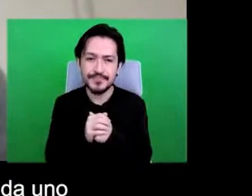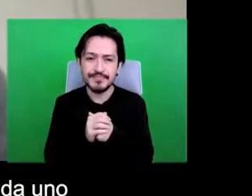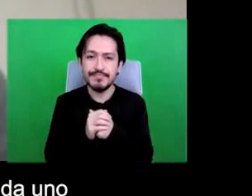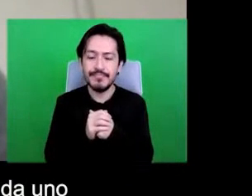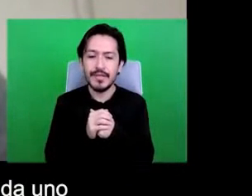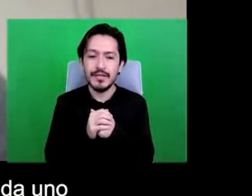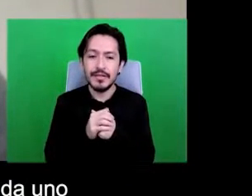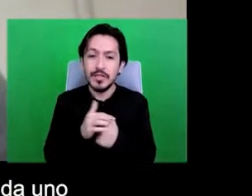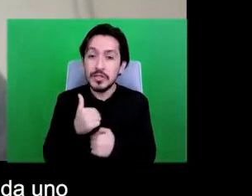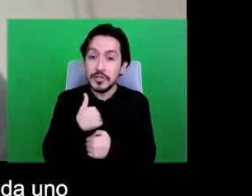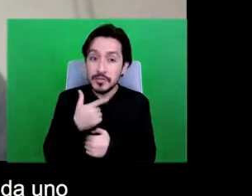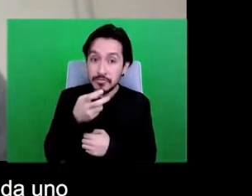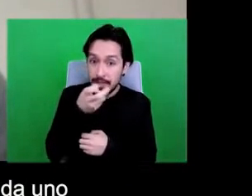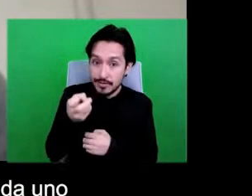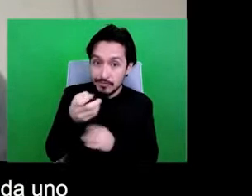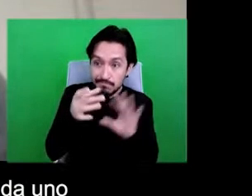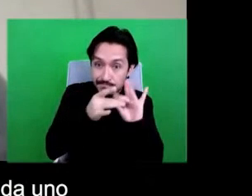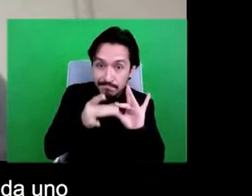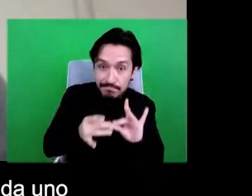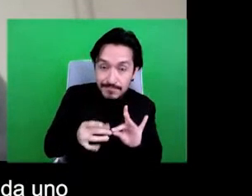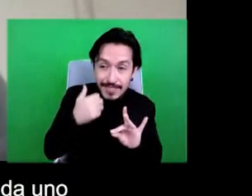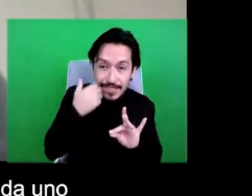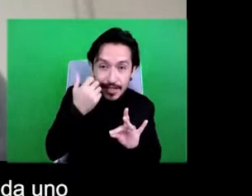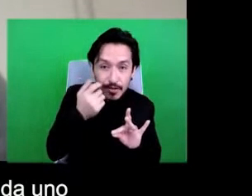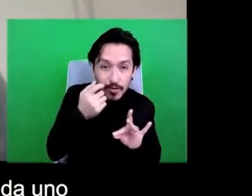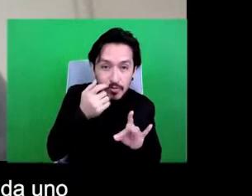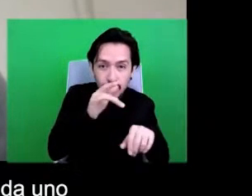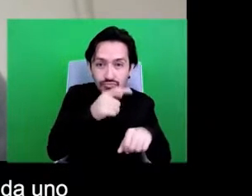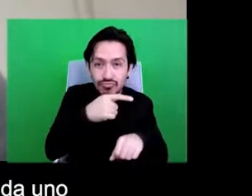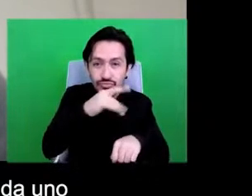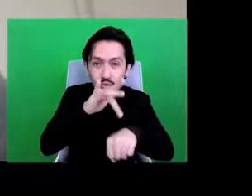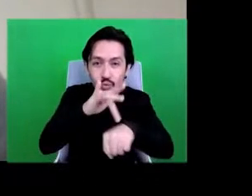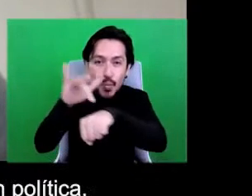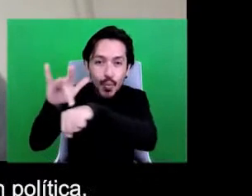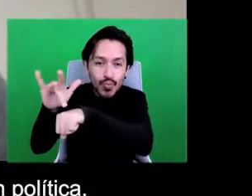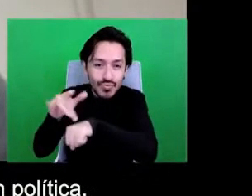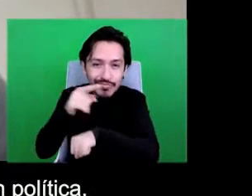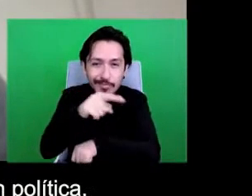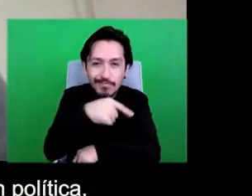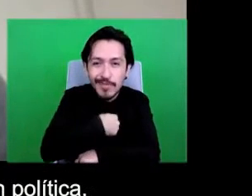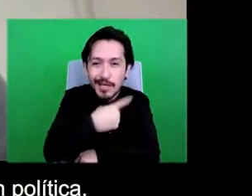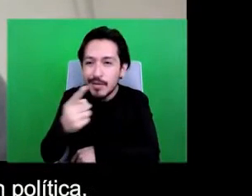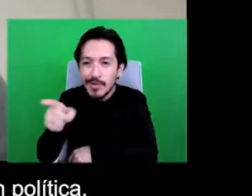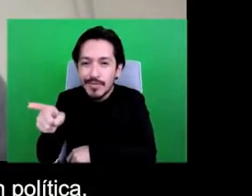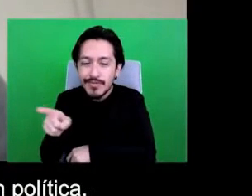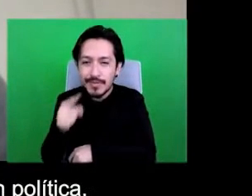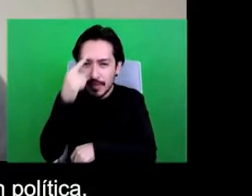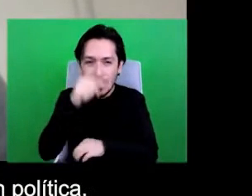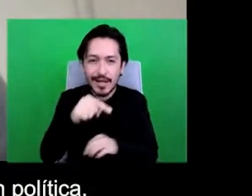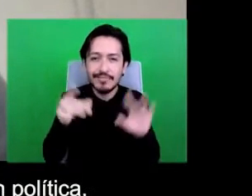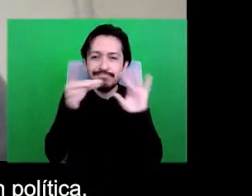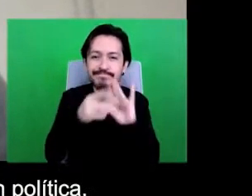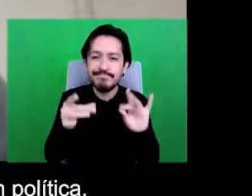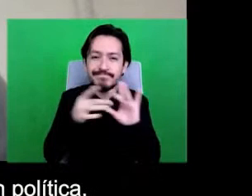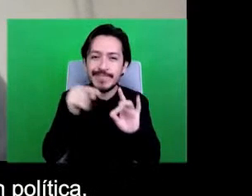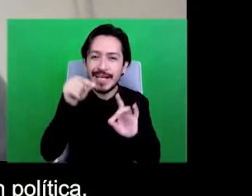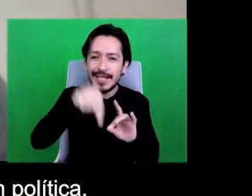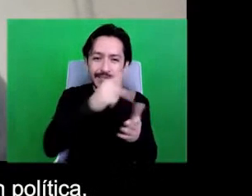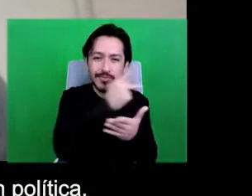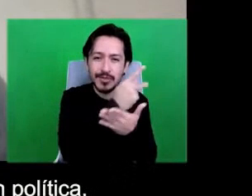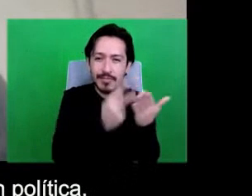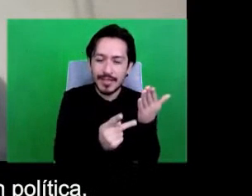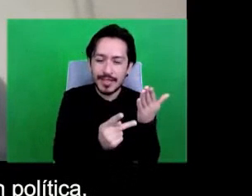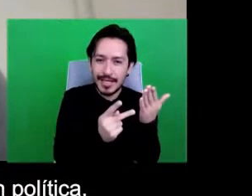encantaría preguntarles y darles la palabra a cada uno de ustedes para que nos platiquen qué ha sido para ustedes este proceso de innovación